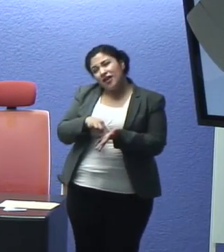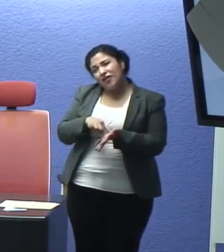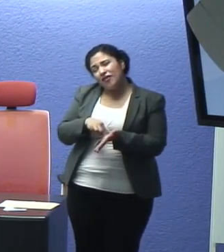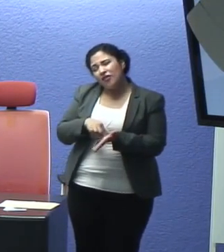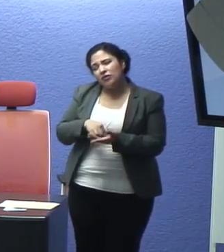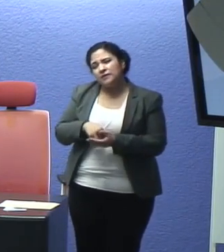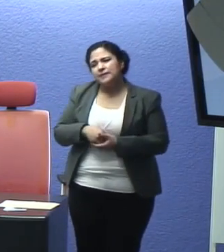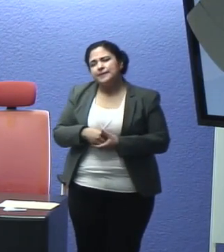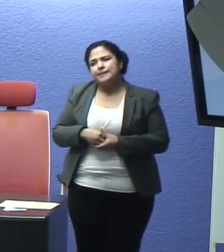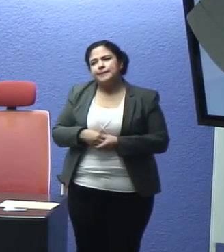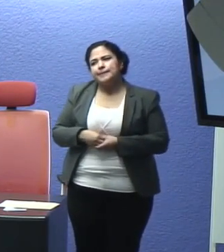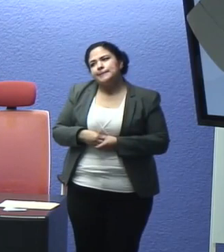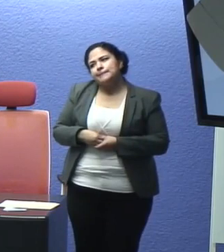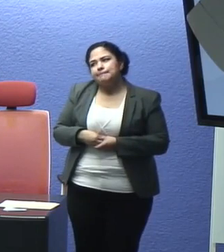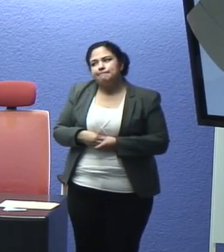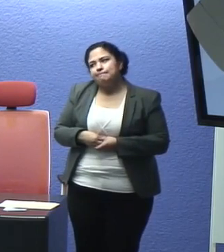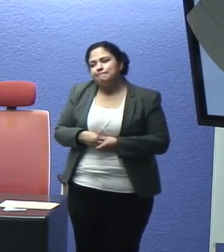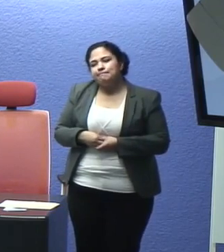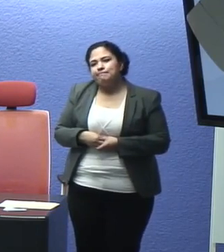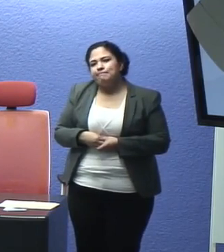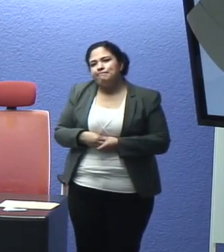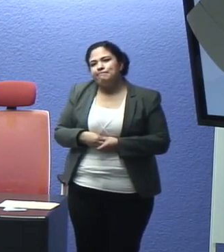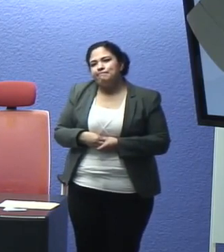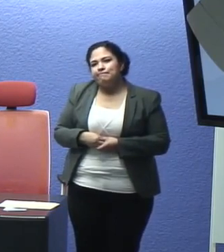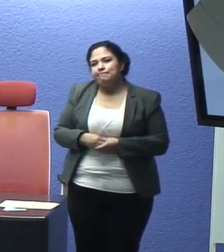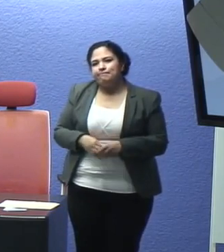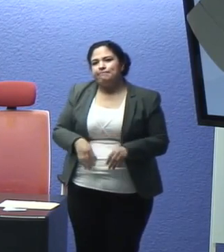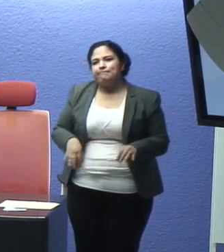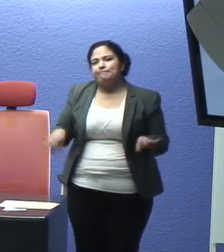Creo que no puedo ser más sucinto que eso.